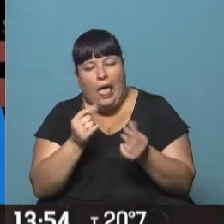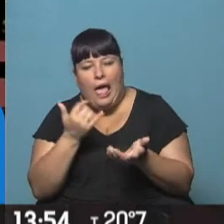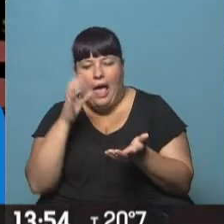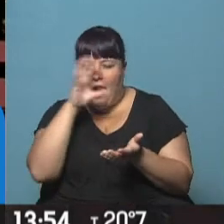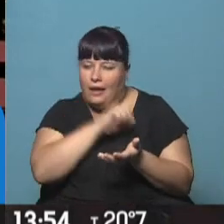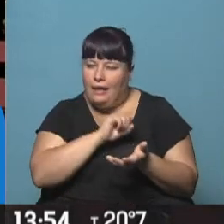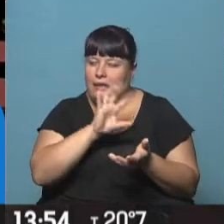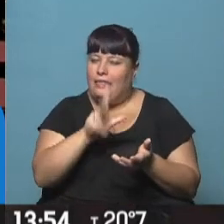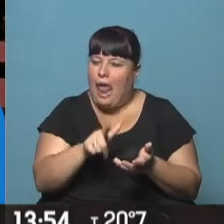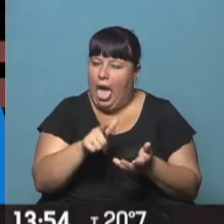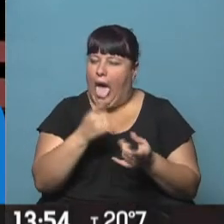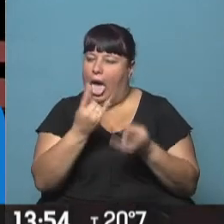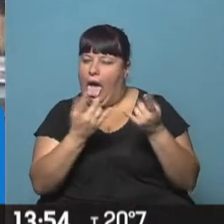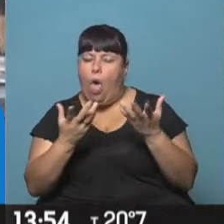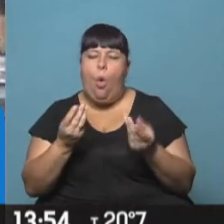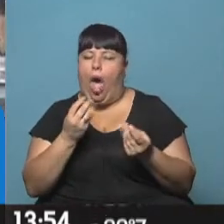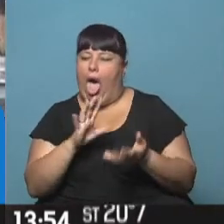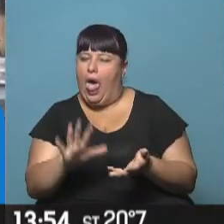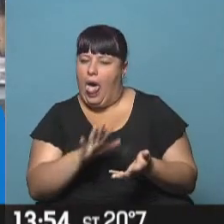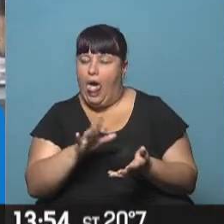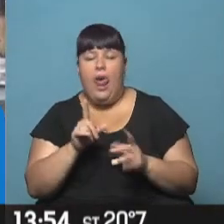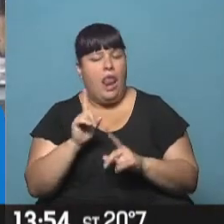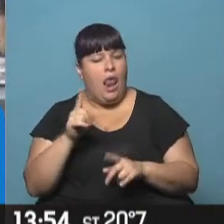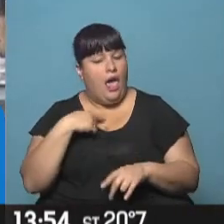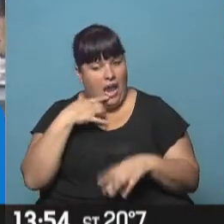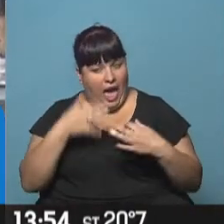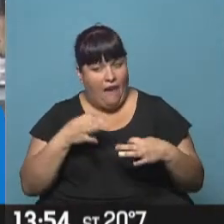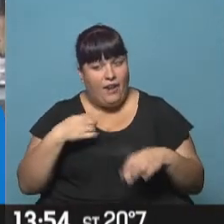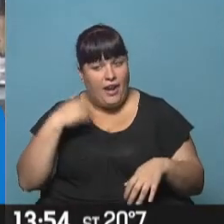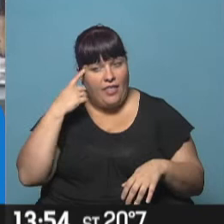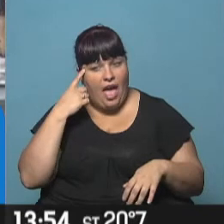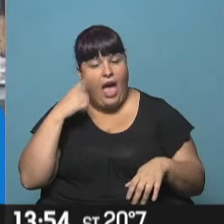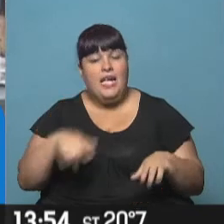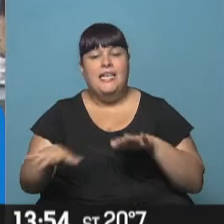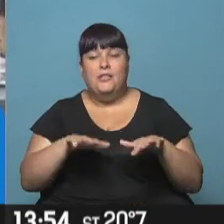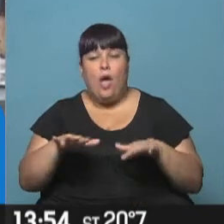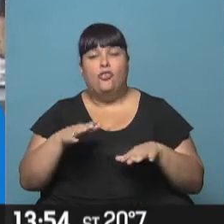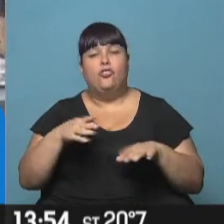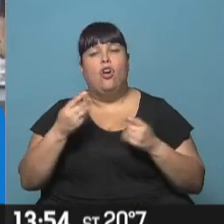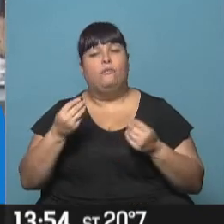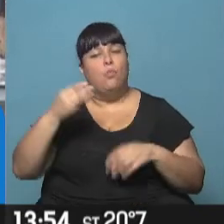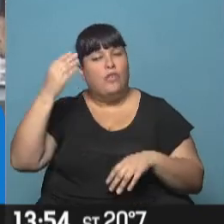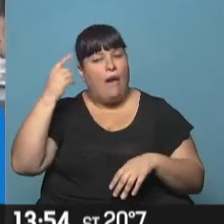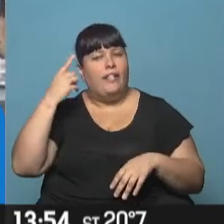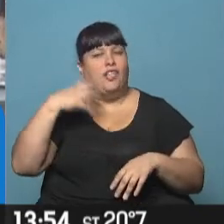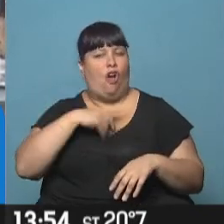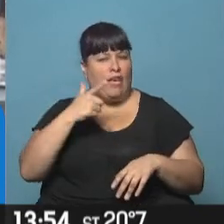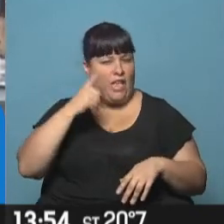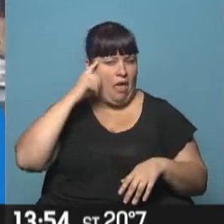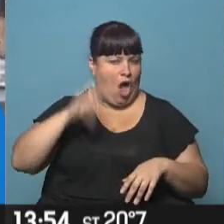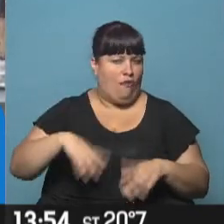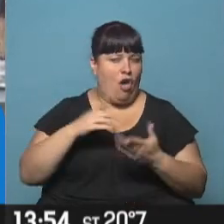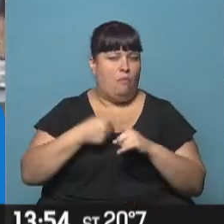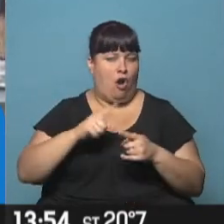está la trampa, dónde está cierta cosa. Creo que de verdad, en un contexto donde muchas veces se desconfía de la política,